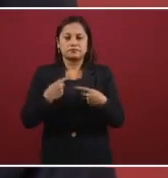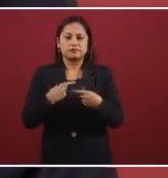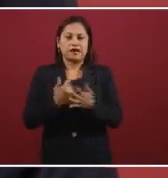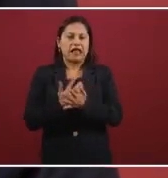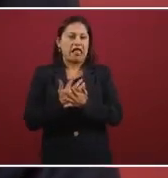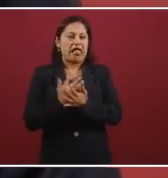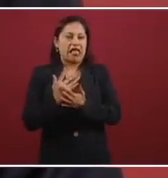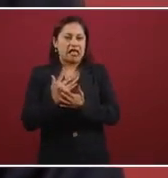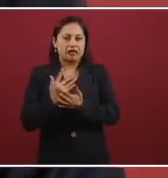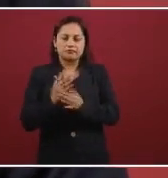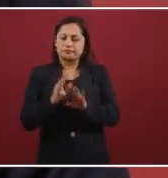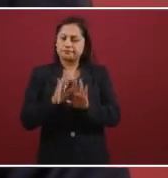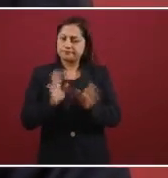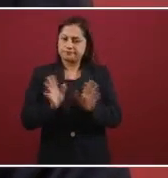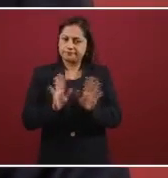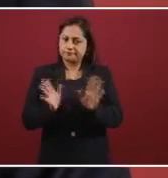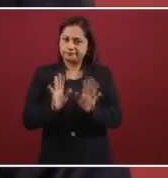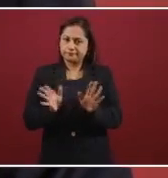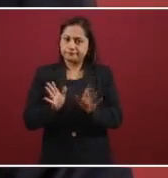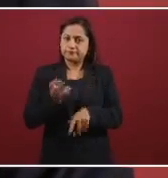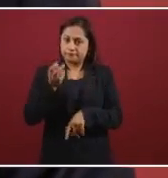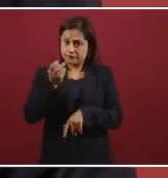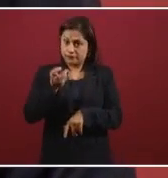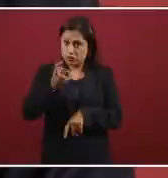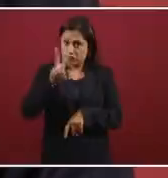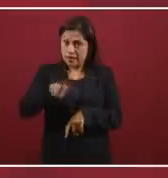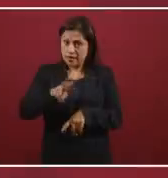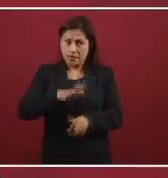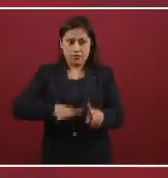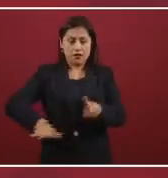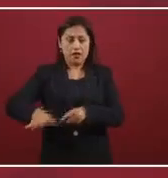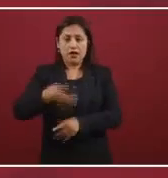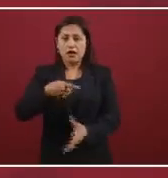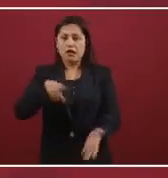Entonces, eso da efecto. Si